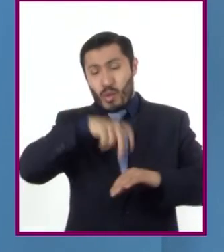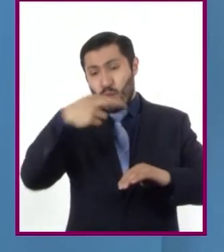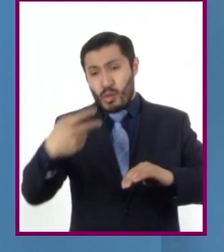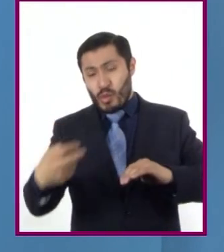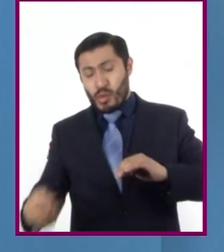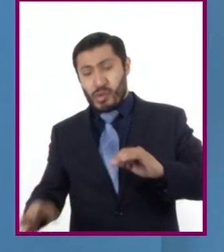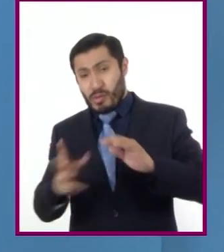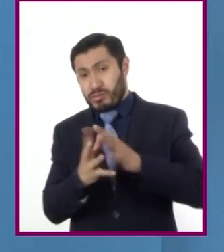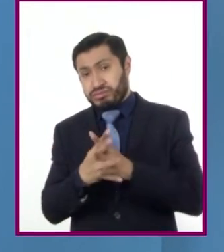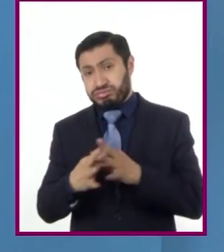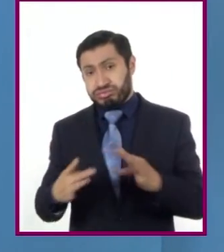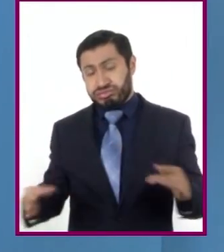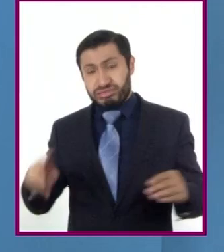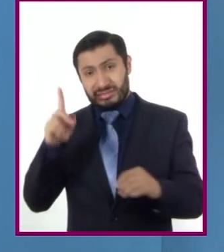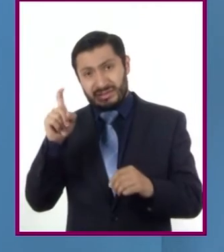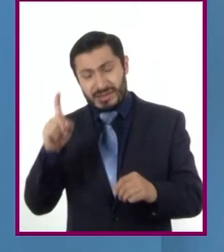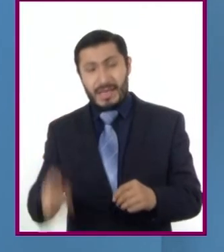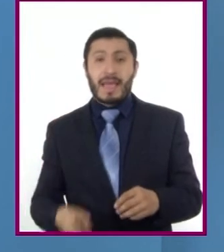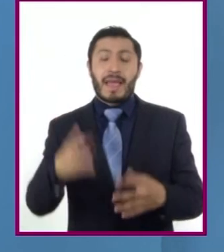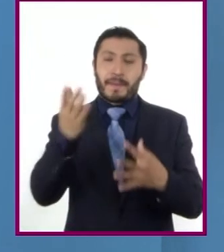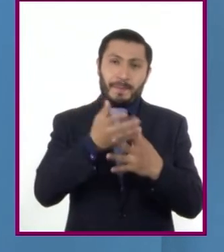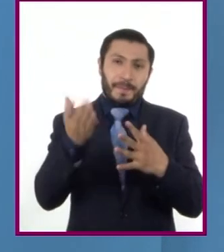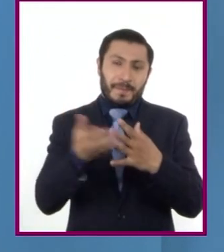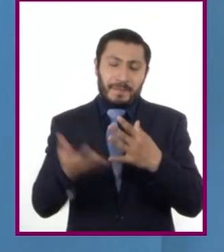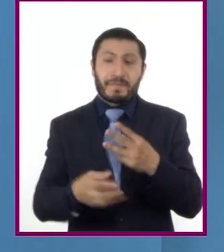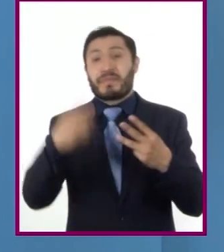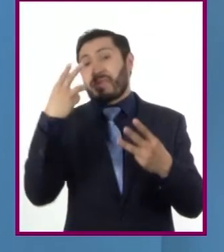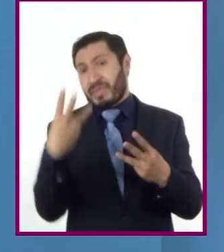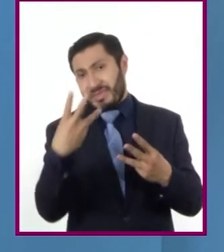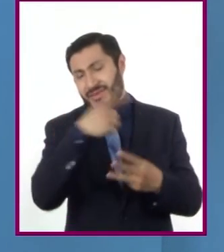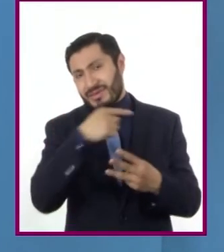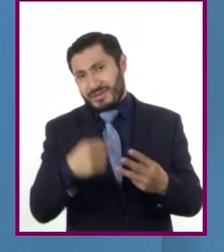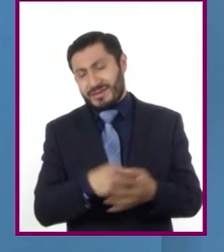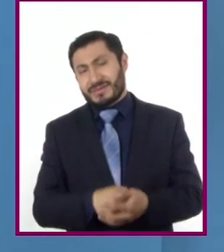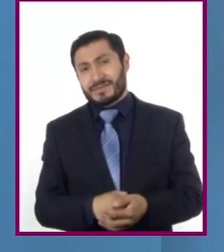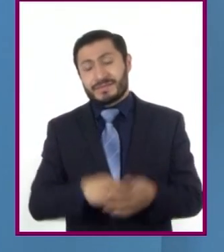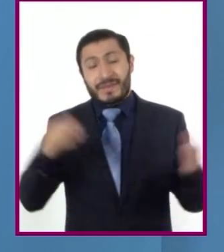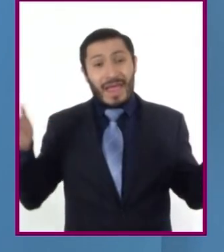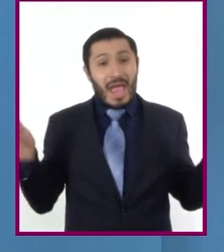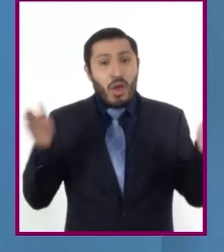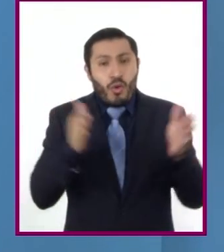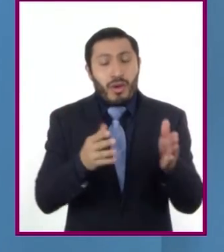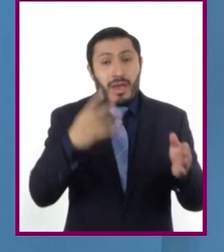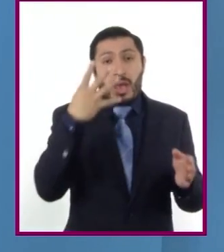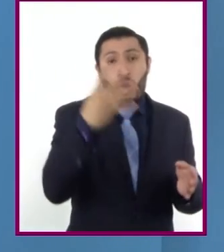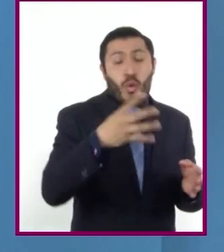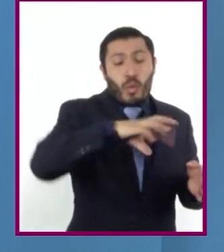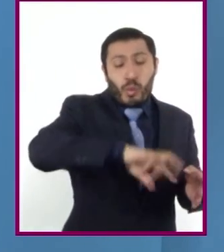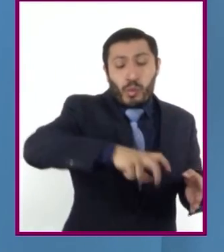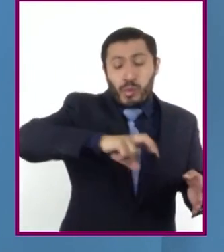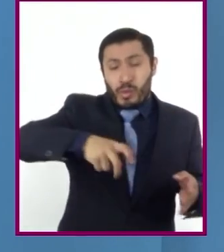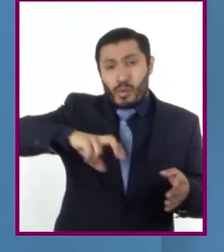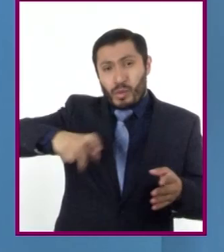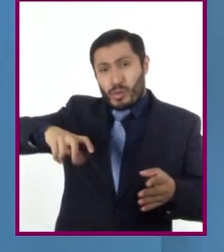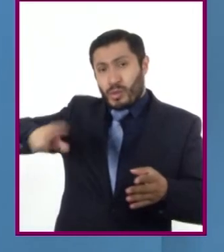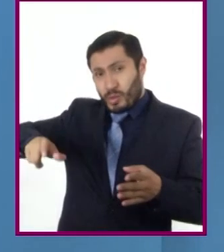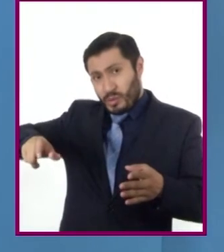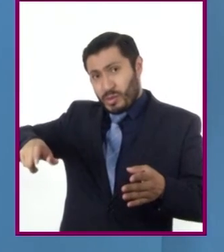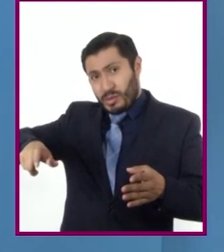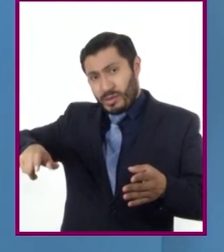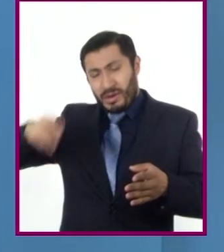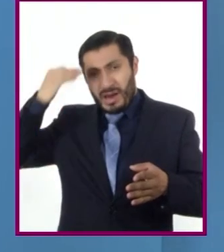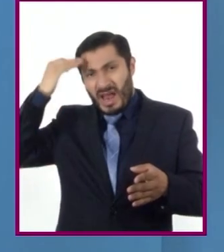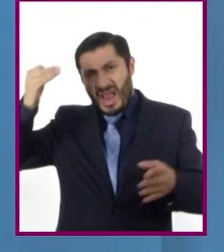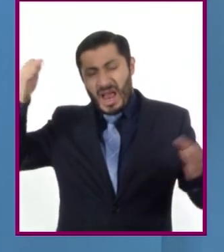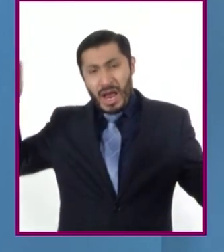tercera parte de lo que se lleva una sola llave abierta. Si se aumenta a 4 llaves abiertas, el tiempo de